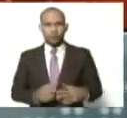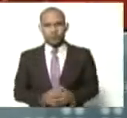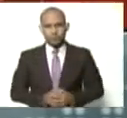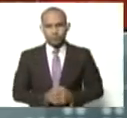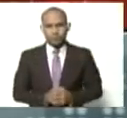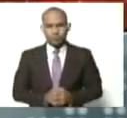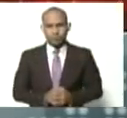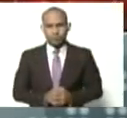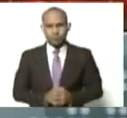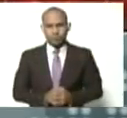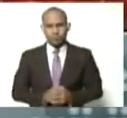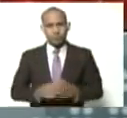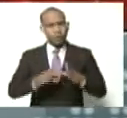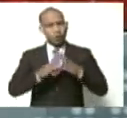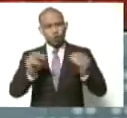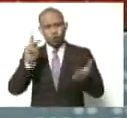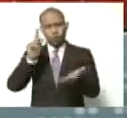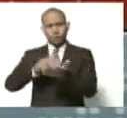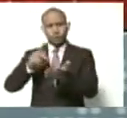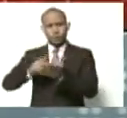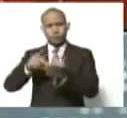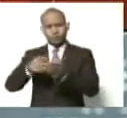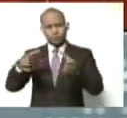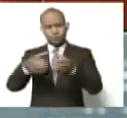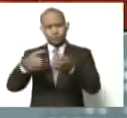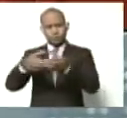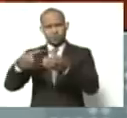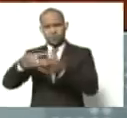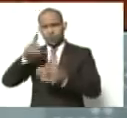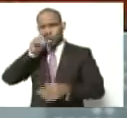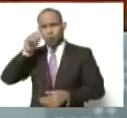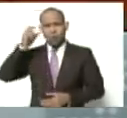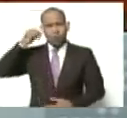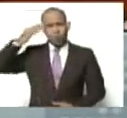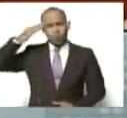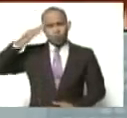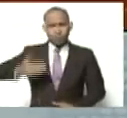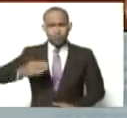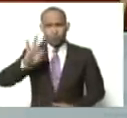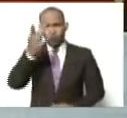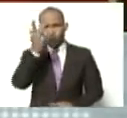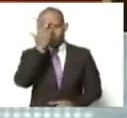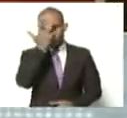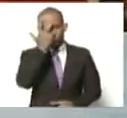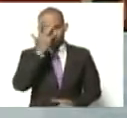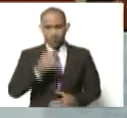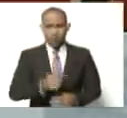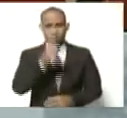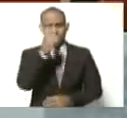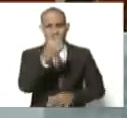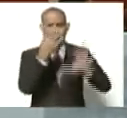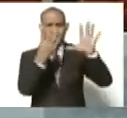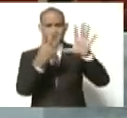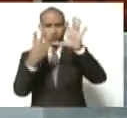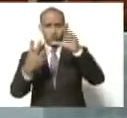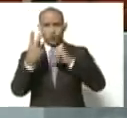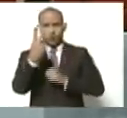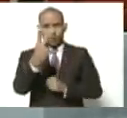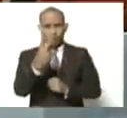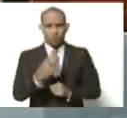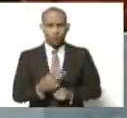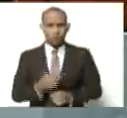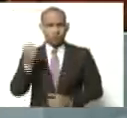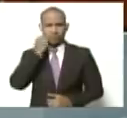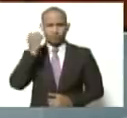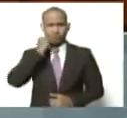Allí estuvimos con todos los compañeros, soldados y soldadas del 4 de febrero de 1992, la